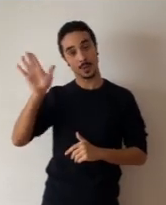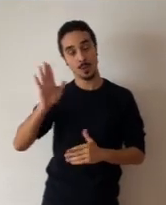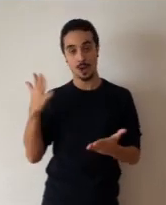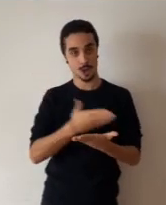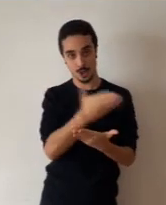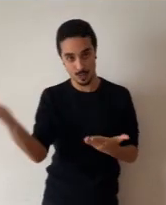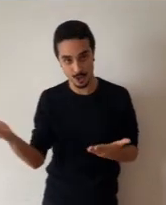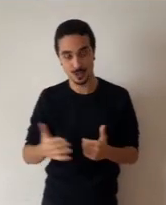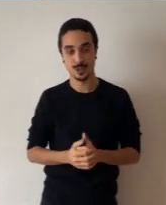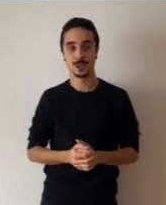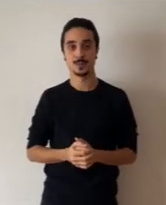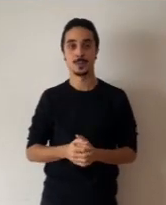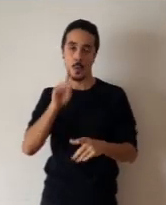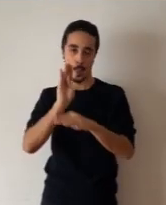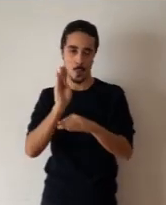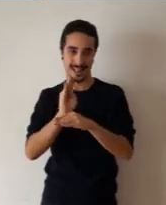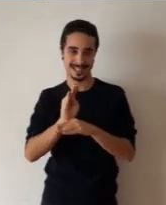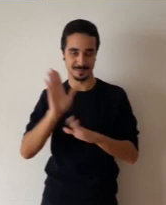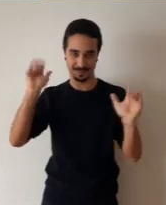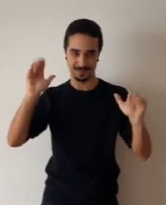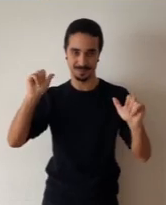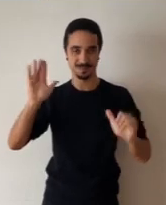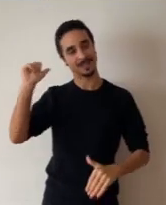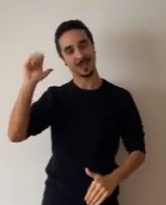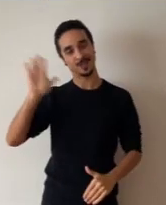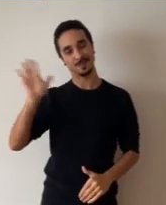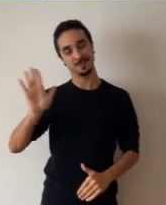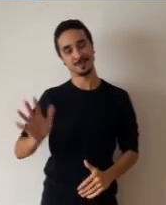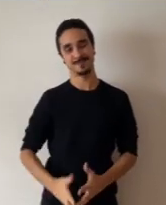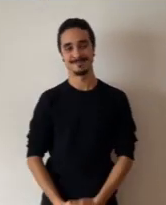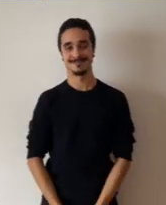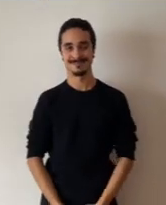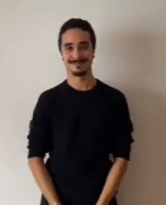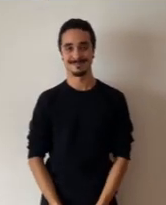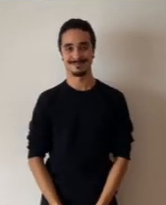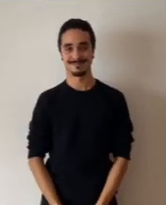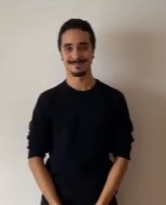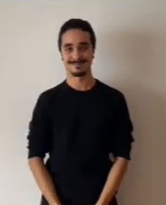Un saludo, un abrazo para todos y cuidaros todos mucho. Adiós.